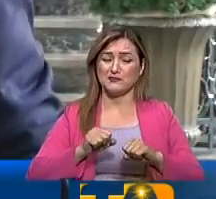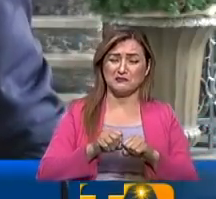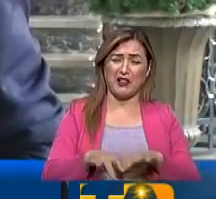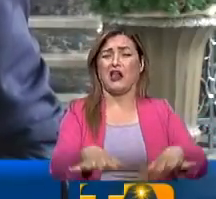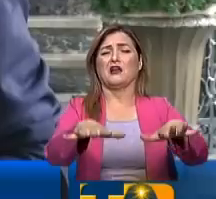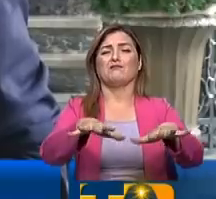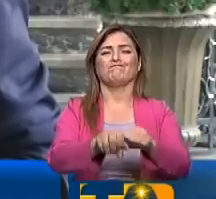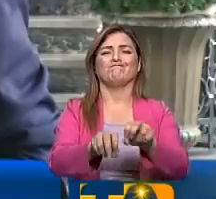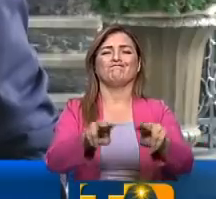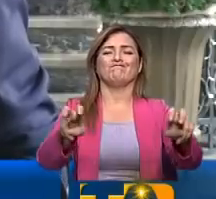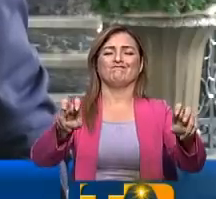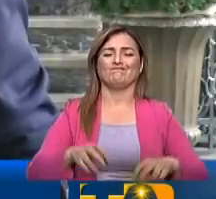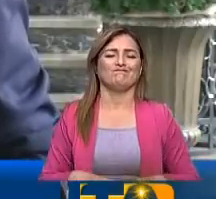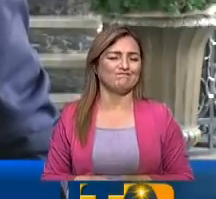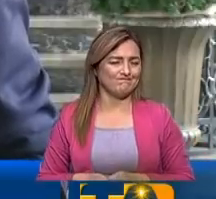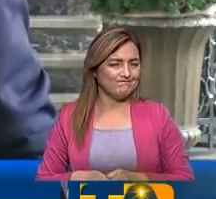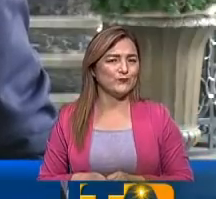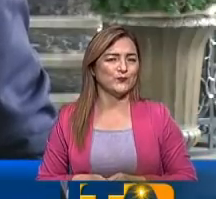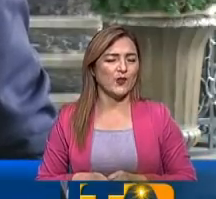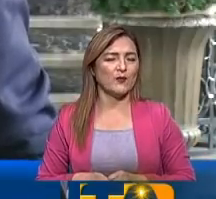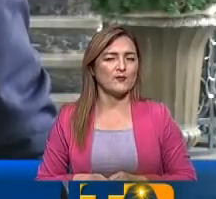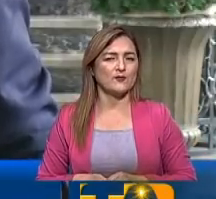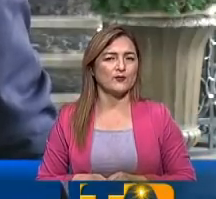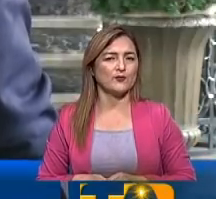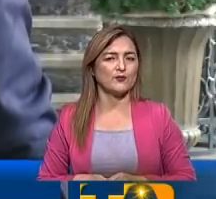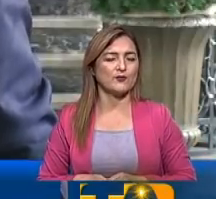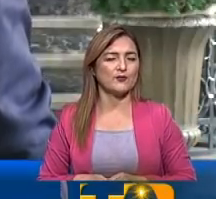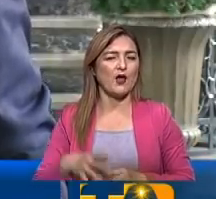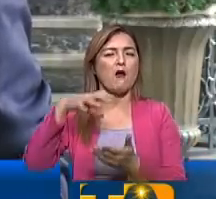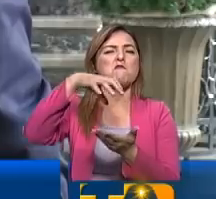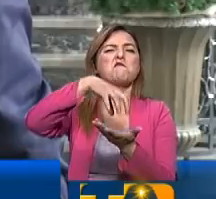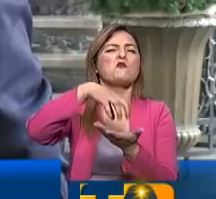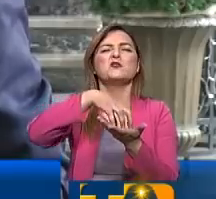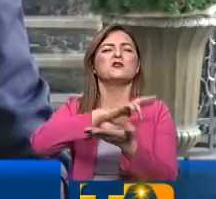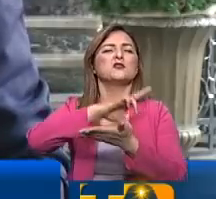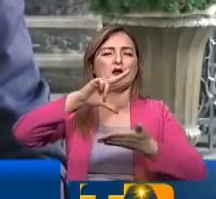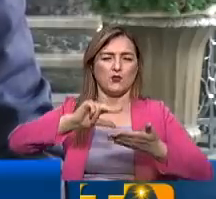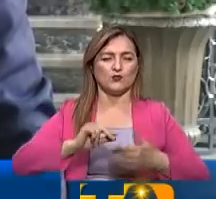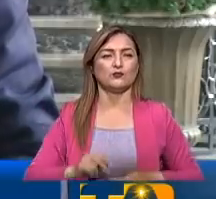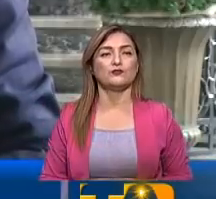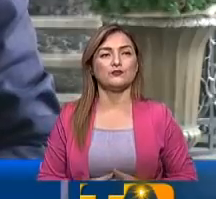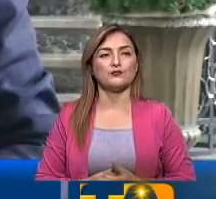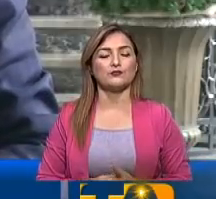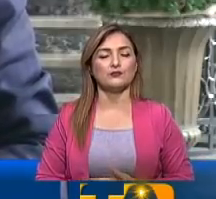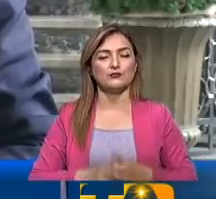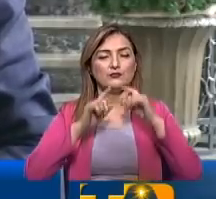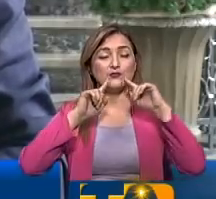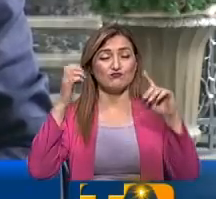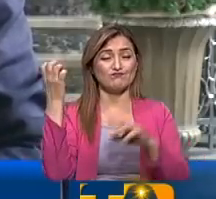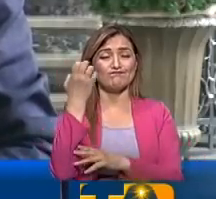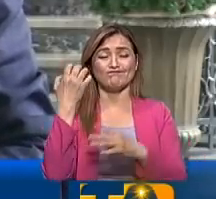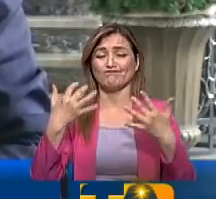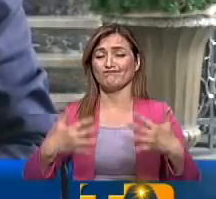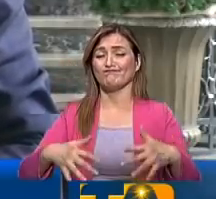regresiva en la margen del río Piedra Fina, en la provincia del Napo. Esta declaratoria de